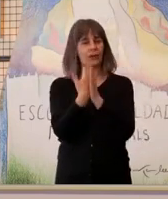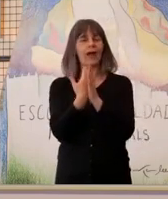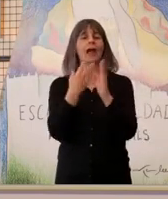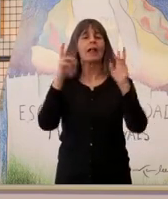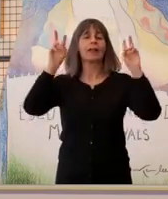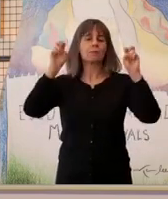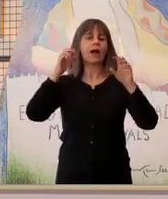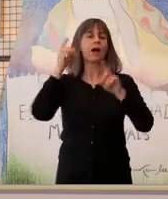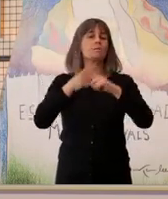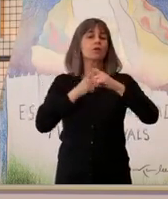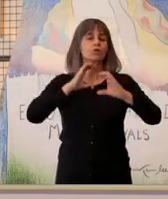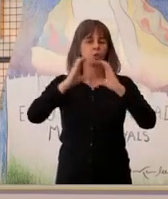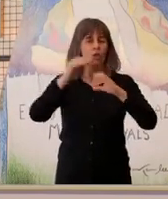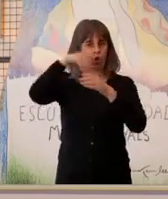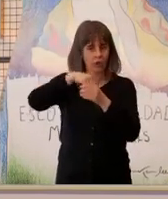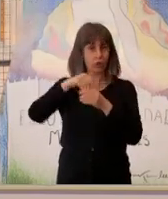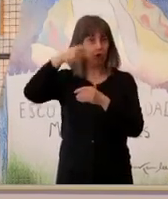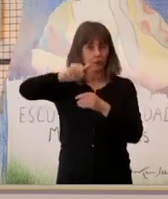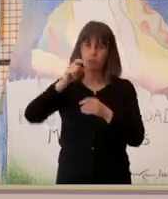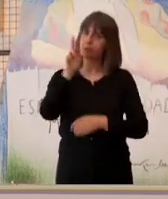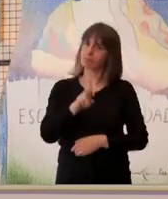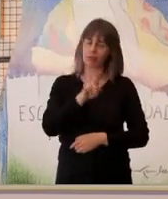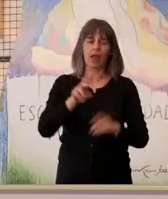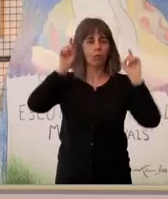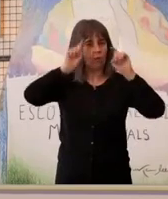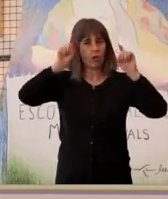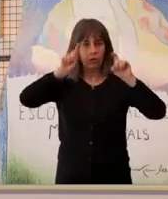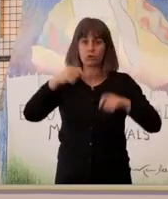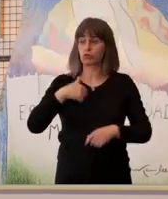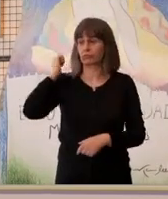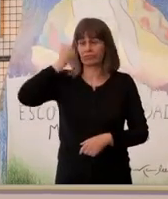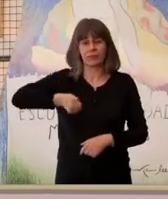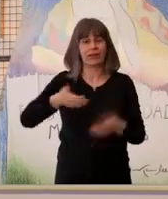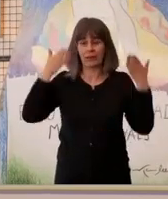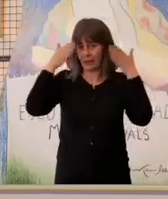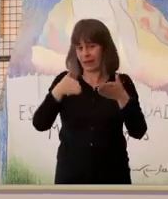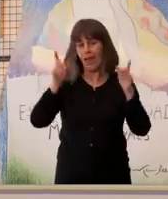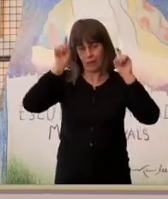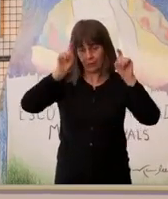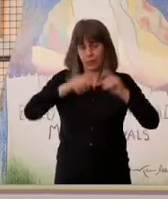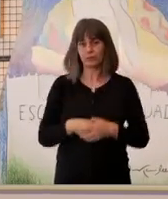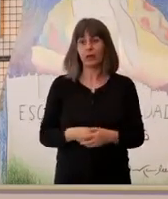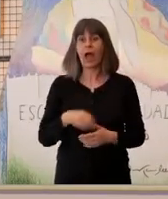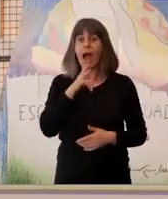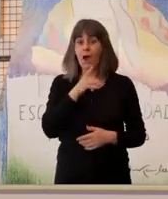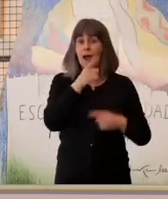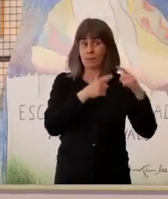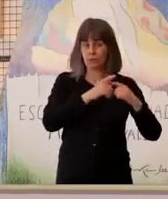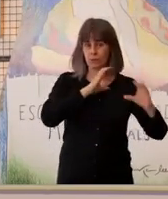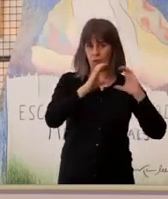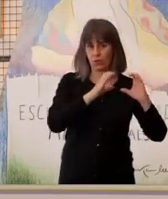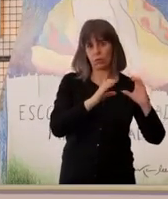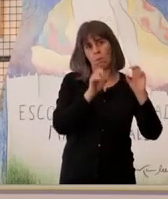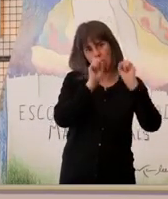educación yo me he dedicado siempre a educación en este momento son mucho peores los medios de comunicación que la educación